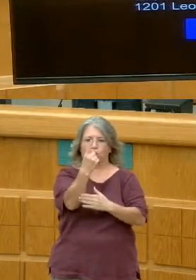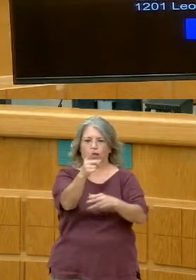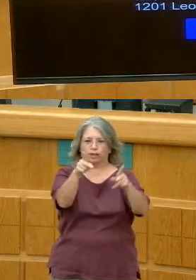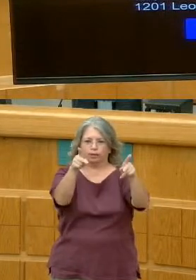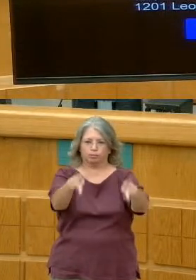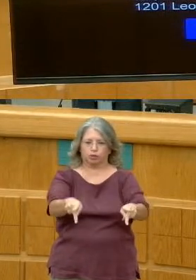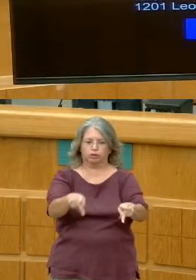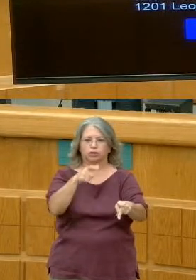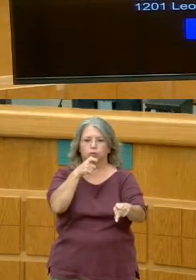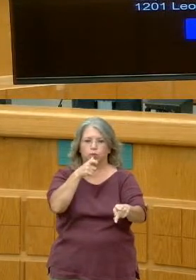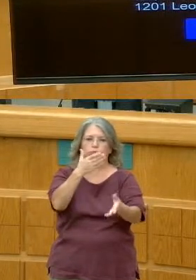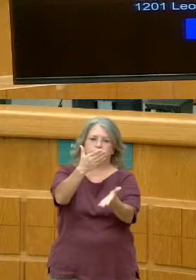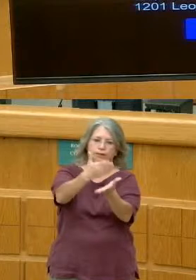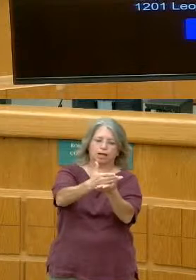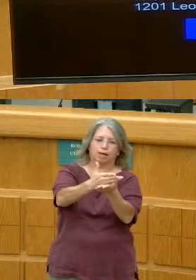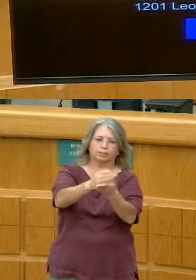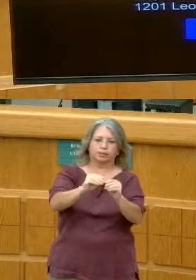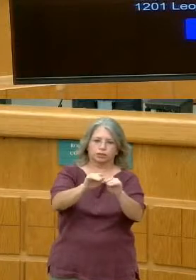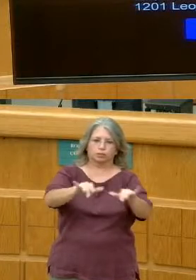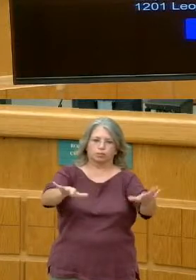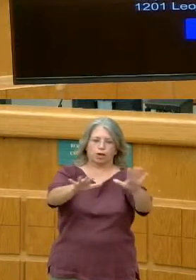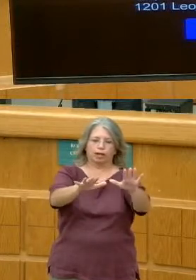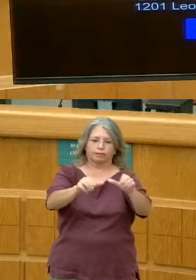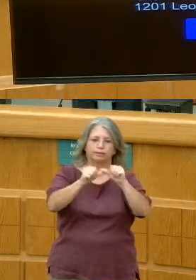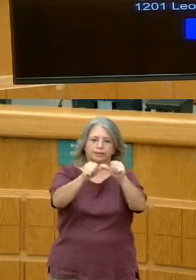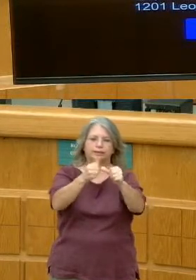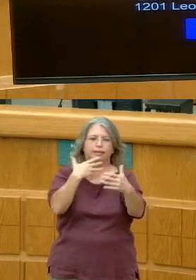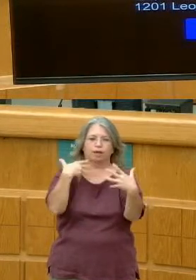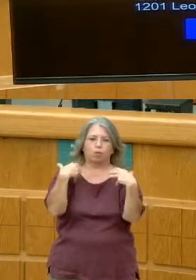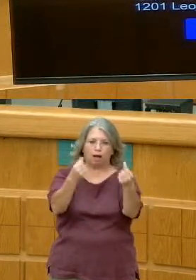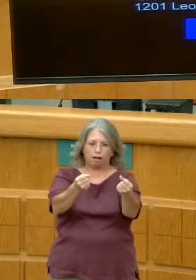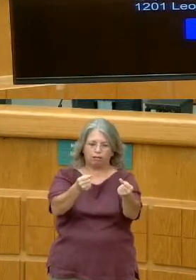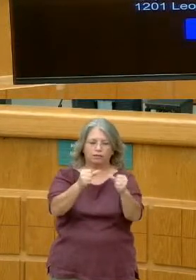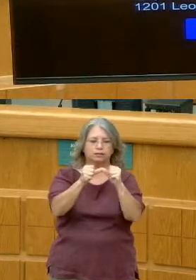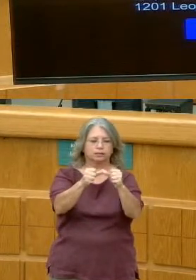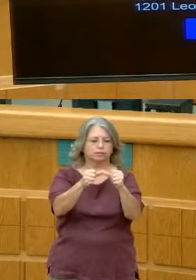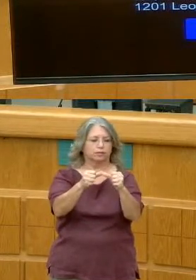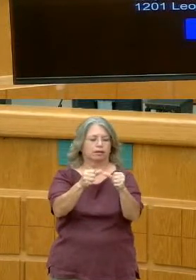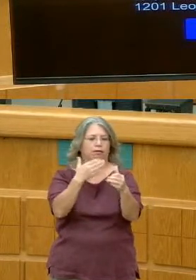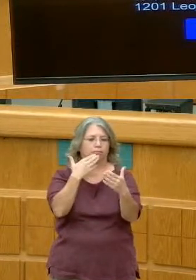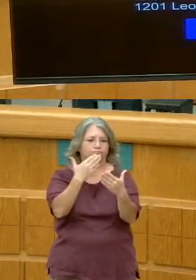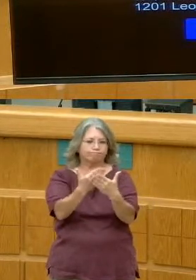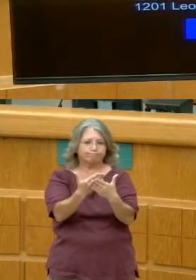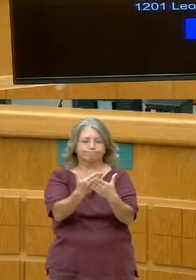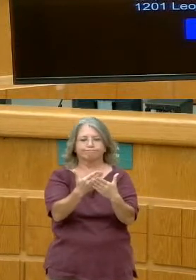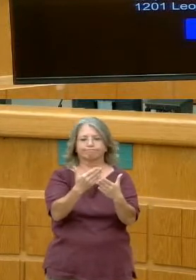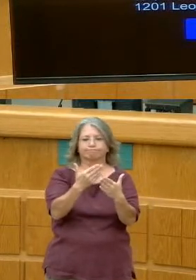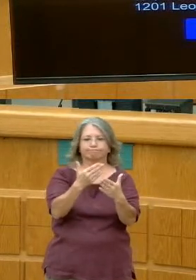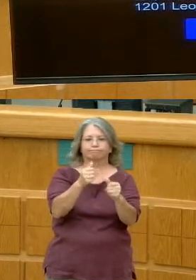of COVID-19. Stay well, stay healthy, and as always, stay informed. Thank you.